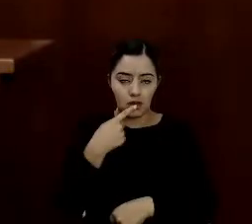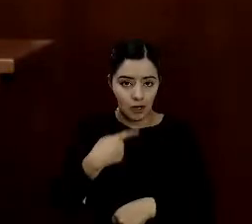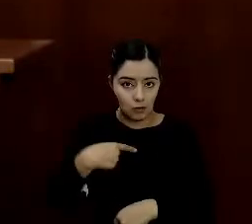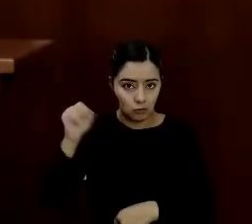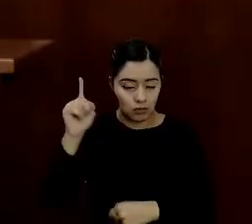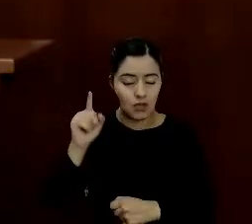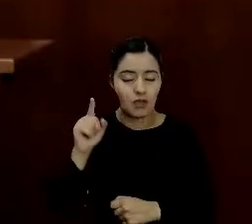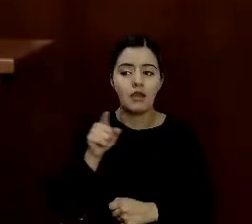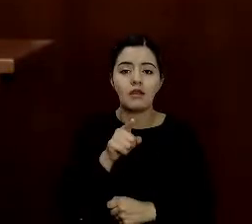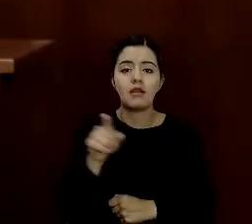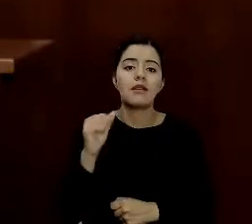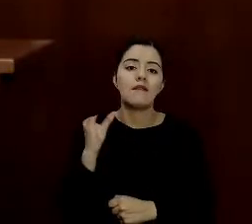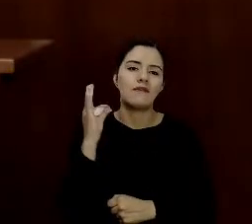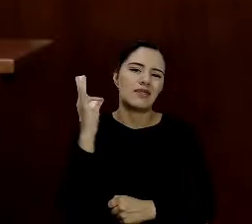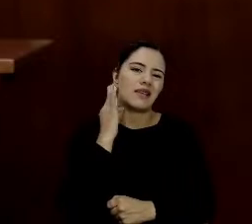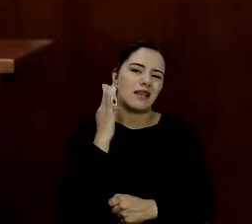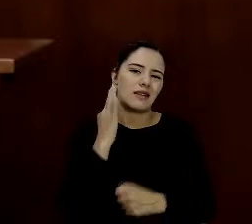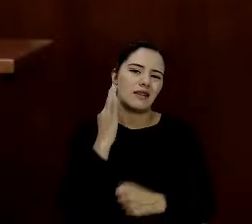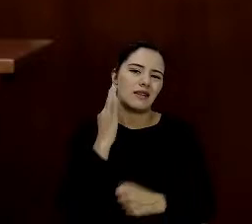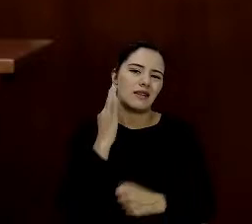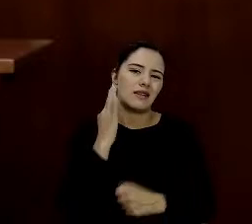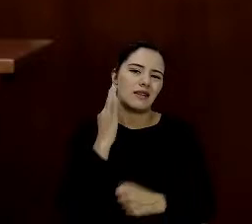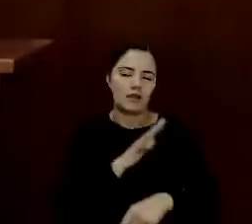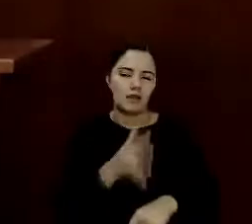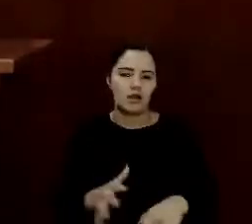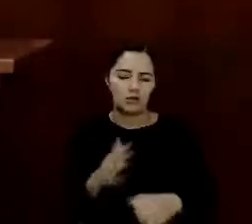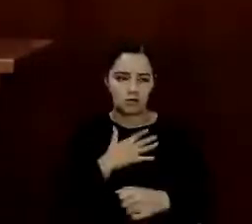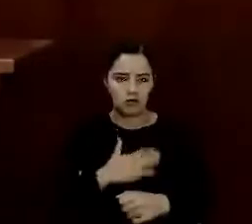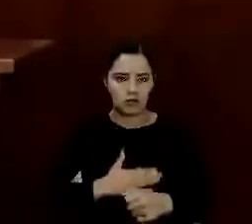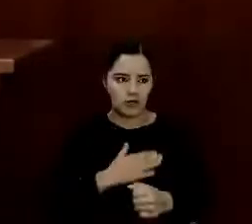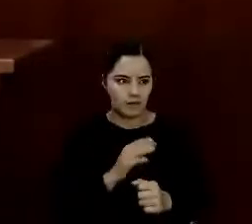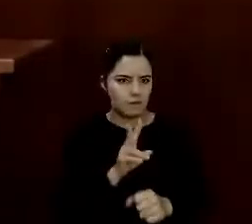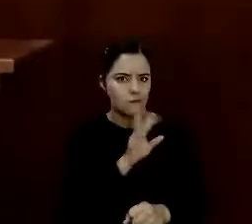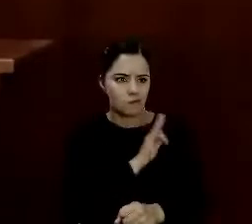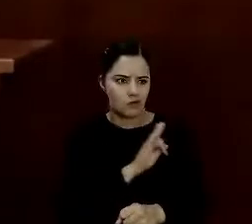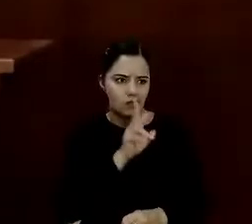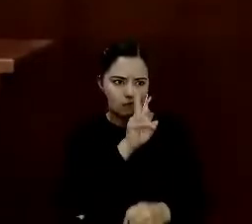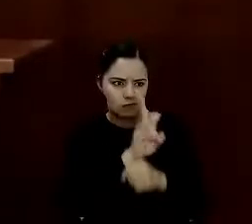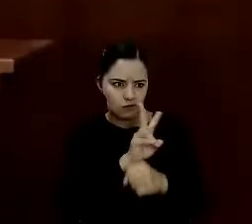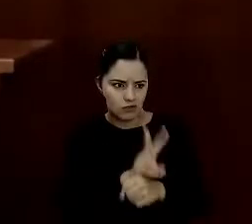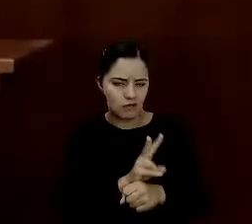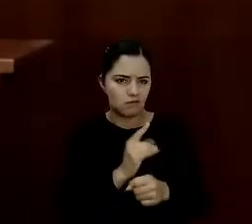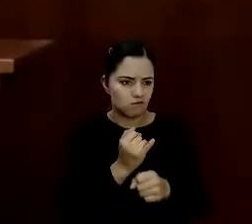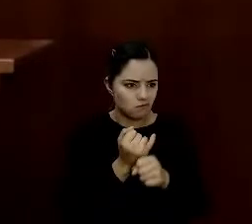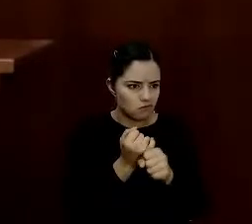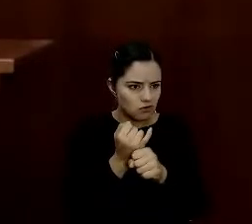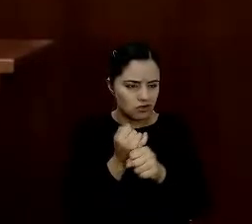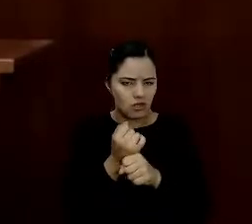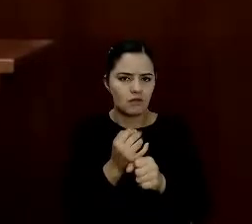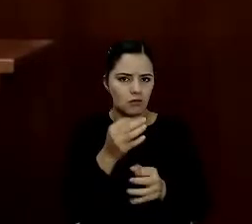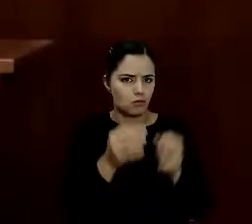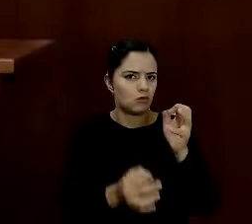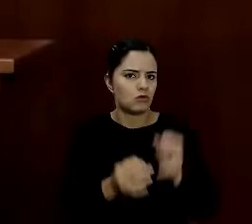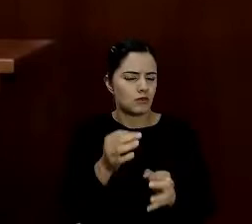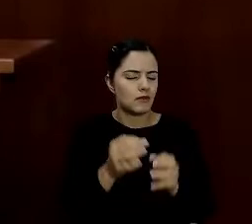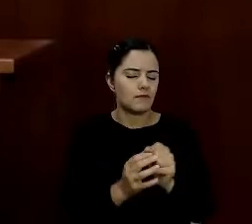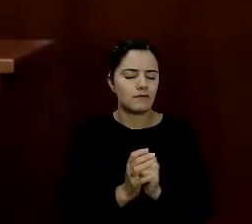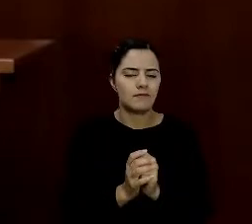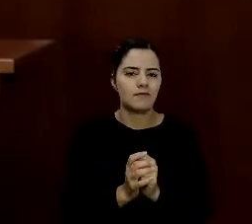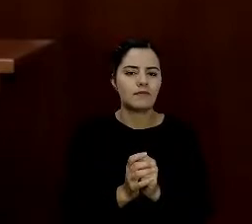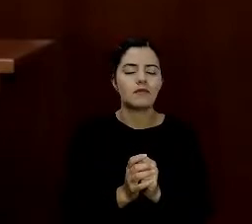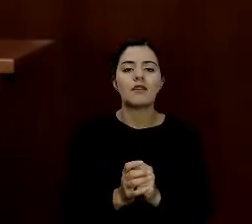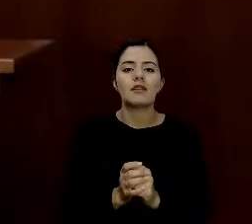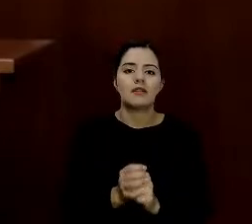a la fiscalía general de Justicia Atentamente diputada María Trinidad Franco arpero de